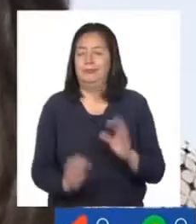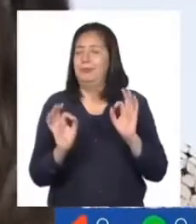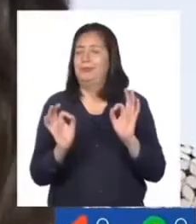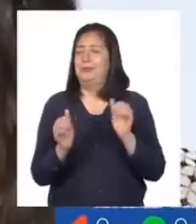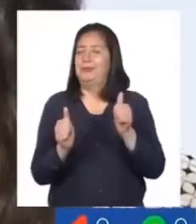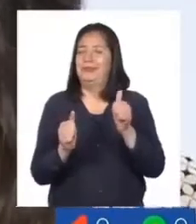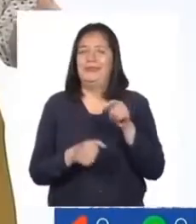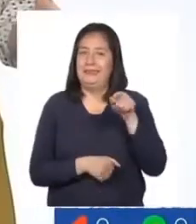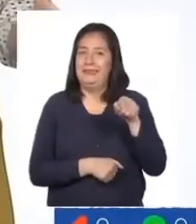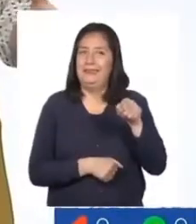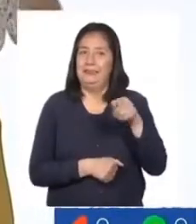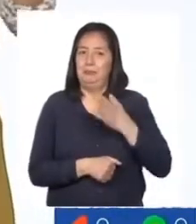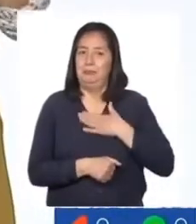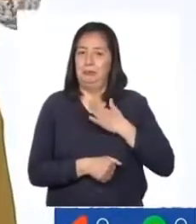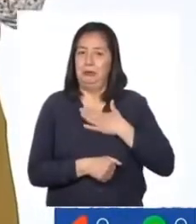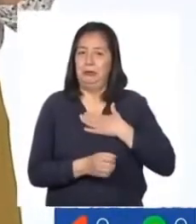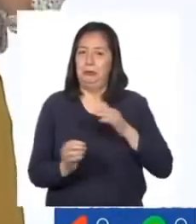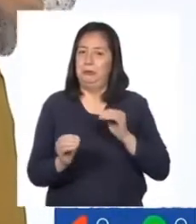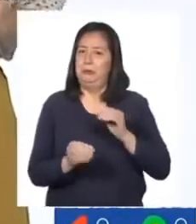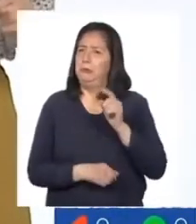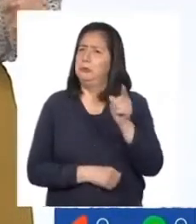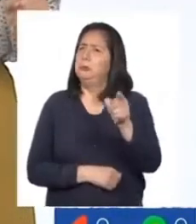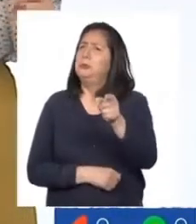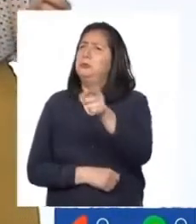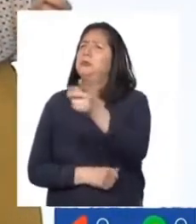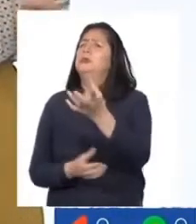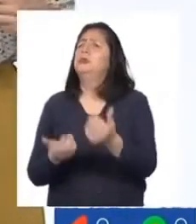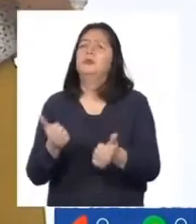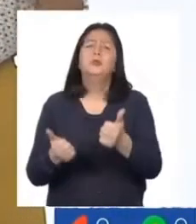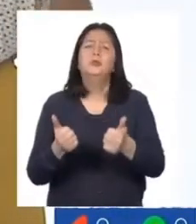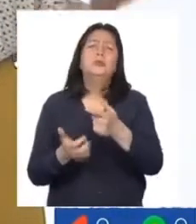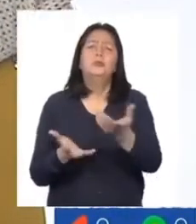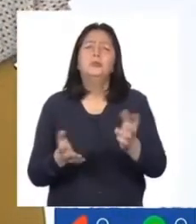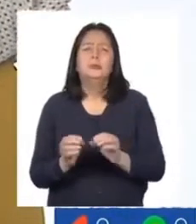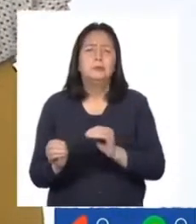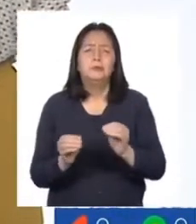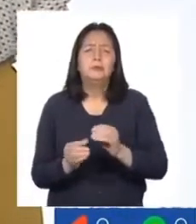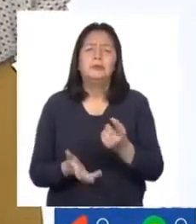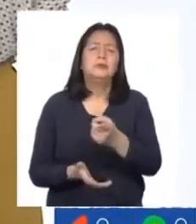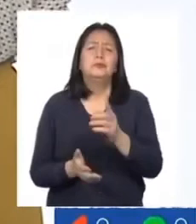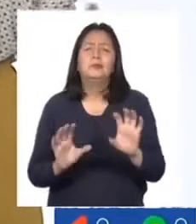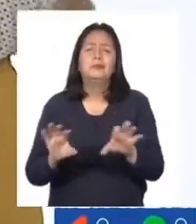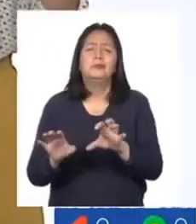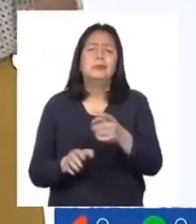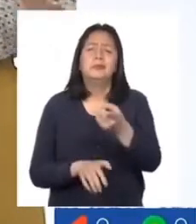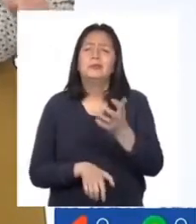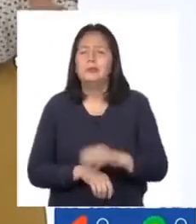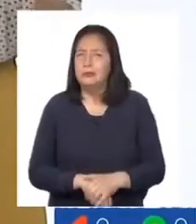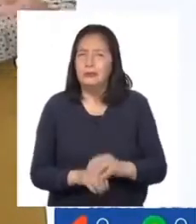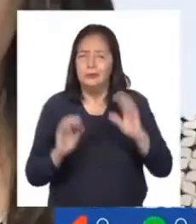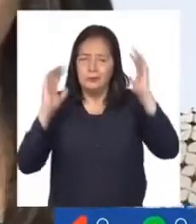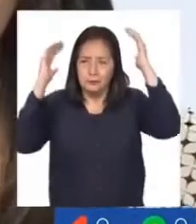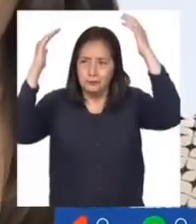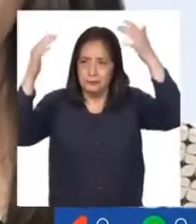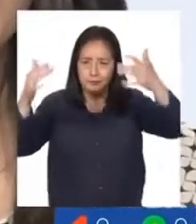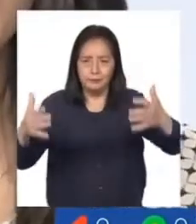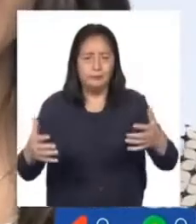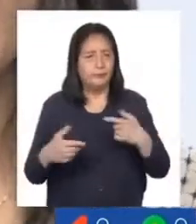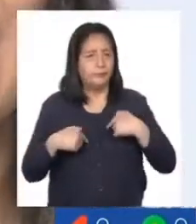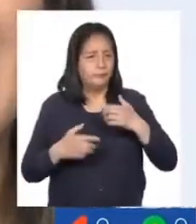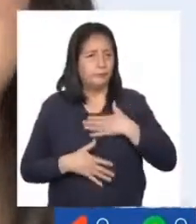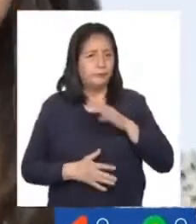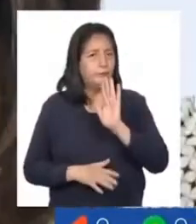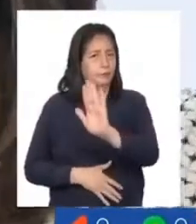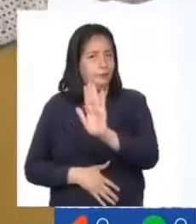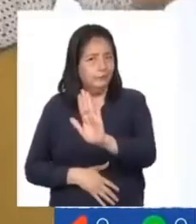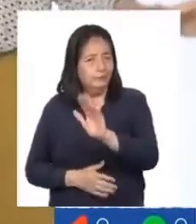¡Genial! Ese ha sido mi movimiento. ¿Y ustedes? ¿Qué movimientos únicos realizan en su burbuja? Recuerden que así como el cuerpo es